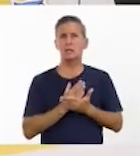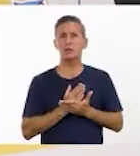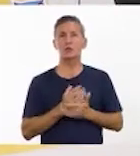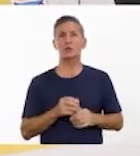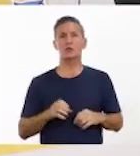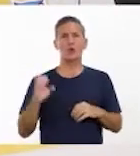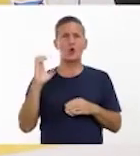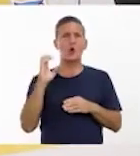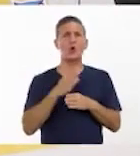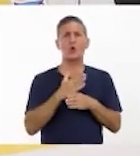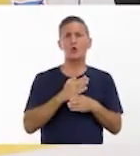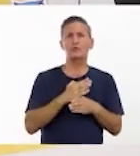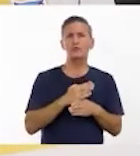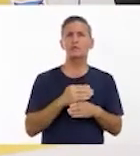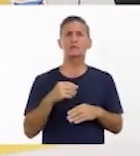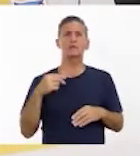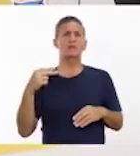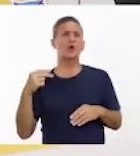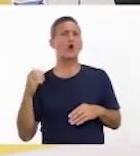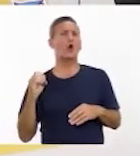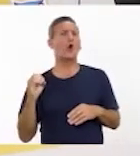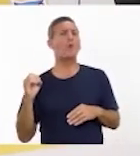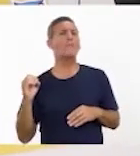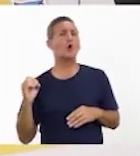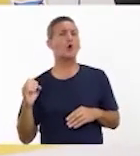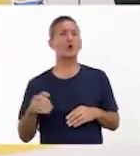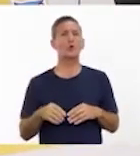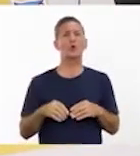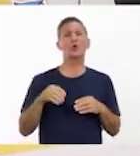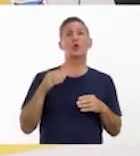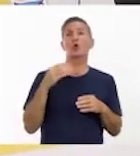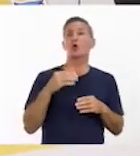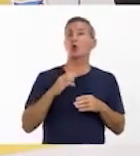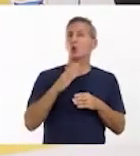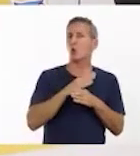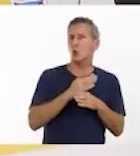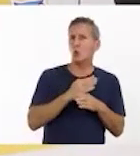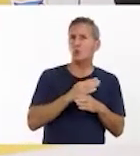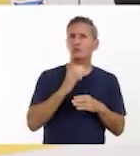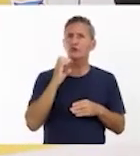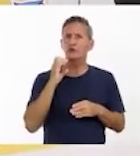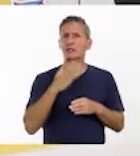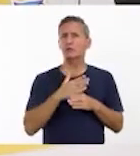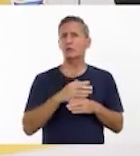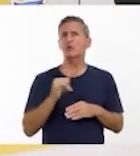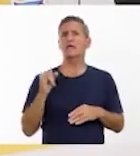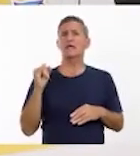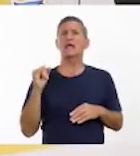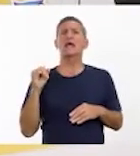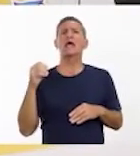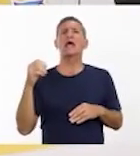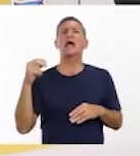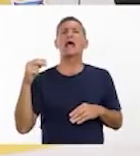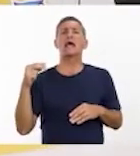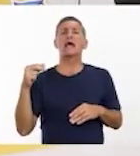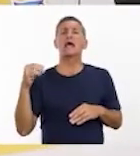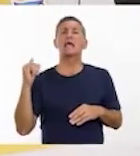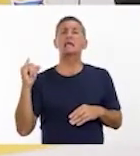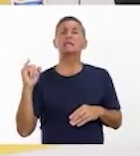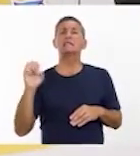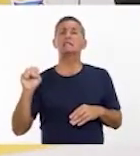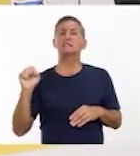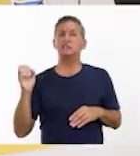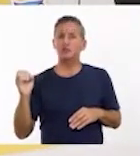el concepto de homólogo, recordar el concepto de isómero y tener en cuenta las reglas para nombrar